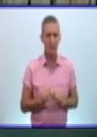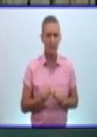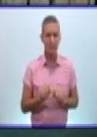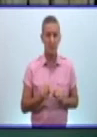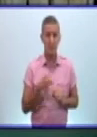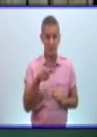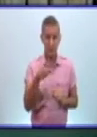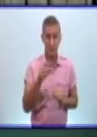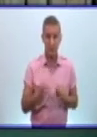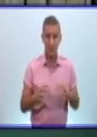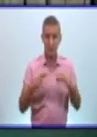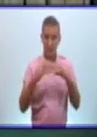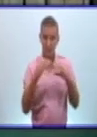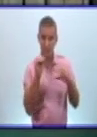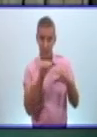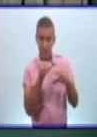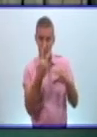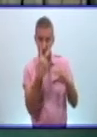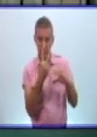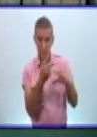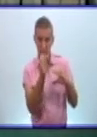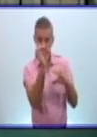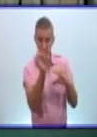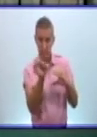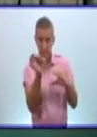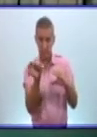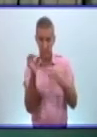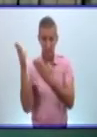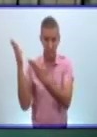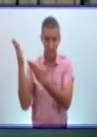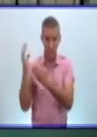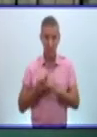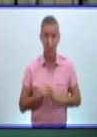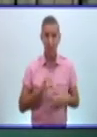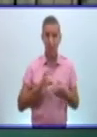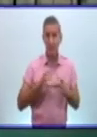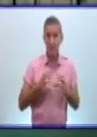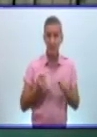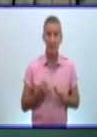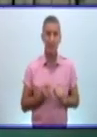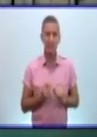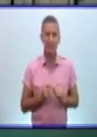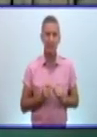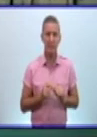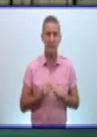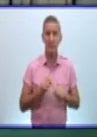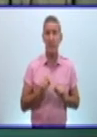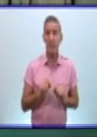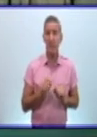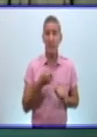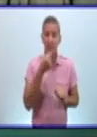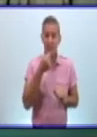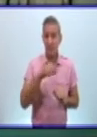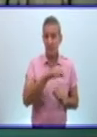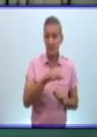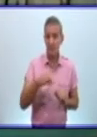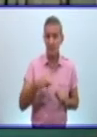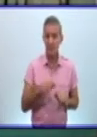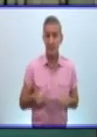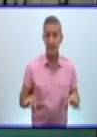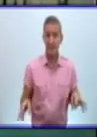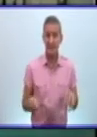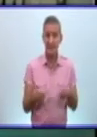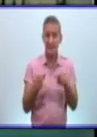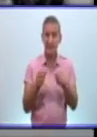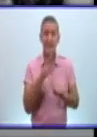las estalagmitas se forman con el transcurso del tiempo debido a que las sales de la tierra disueltas en el agua